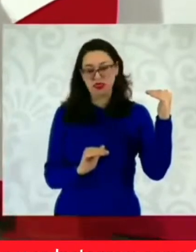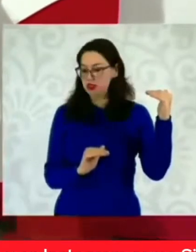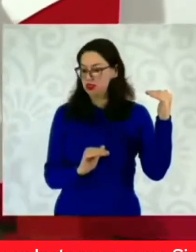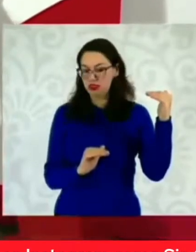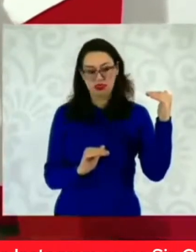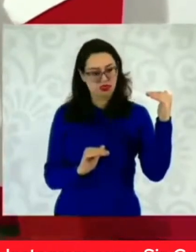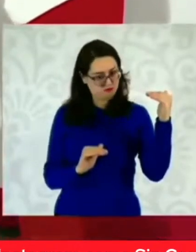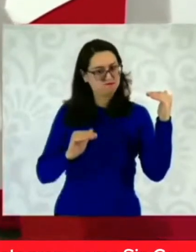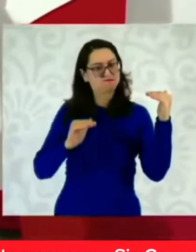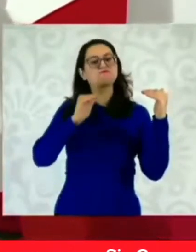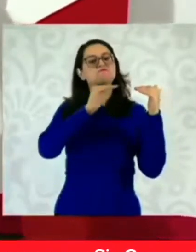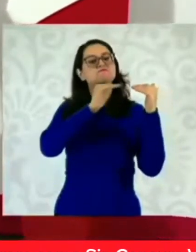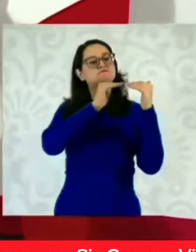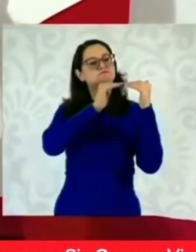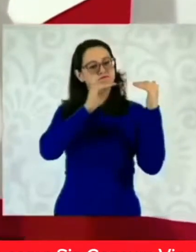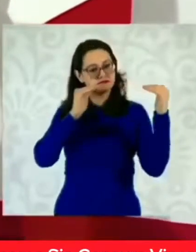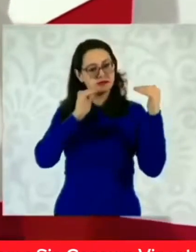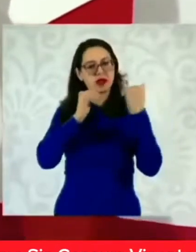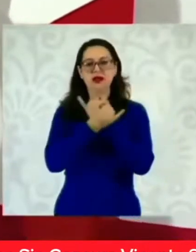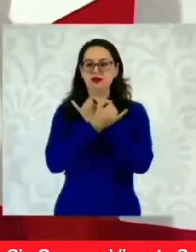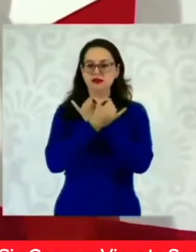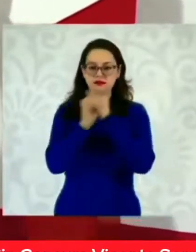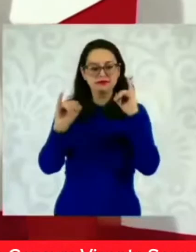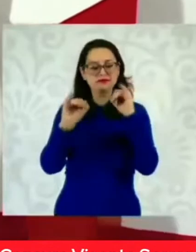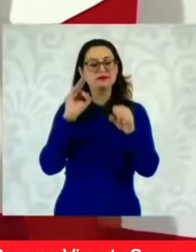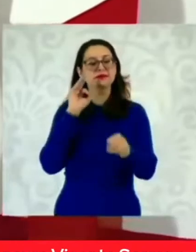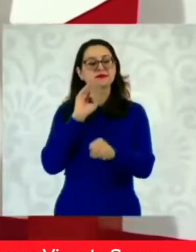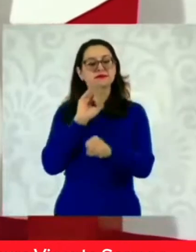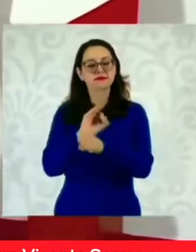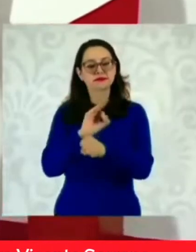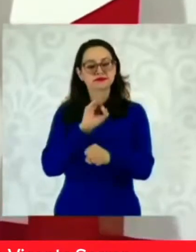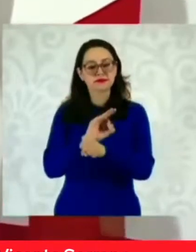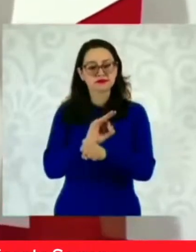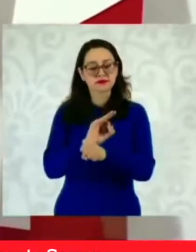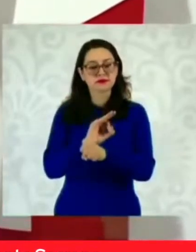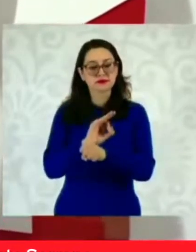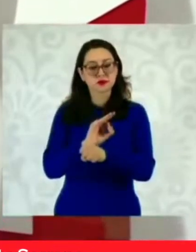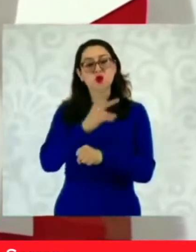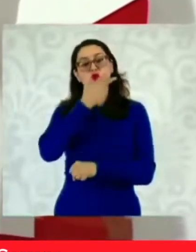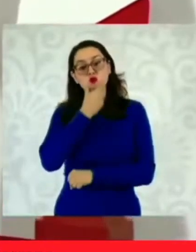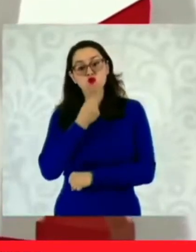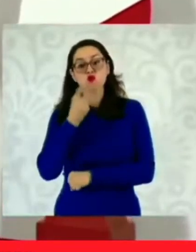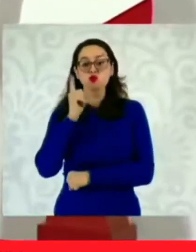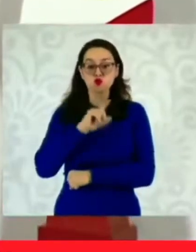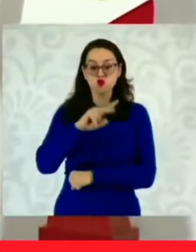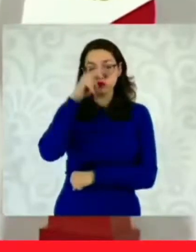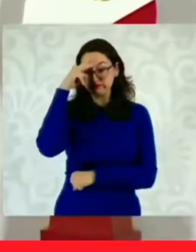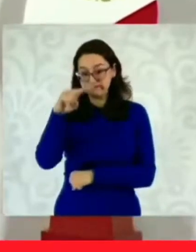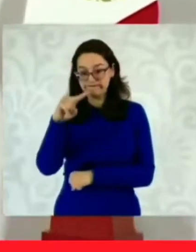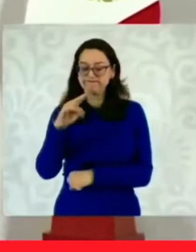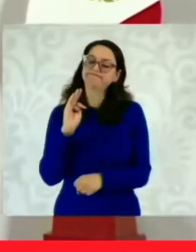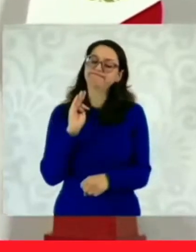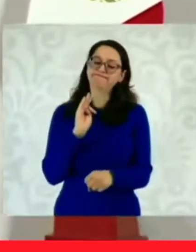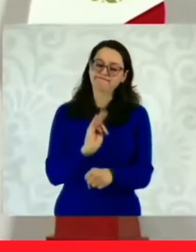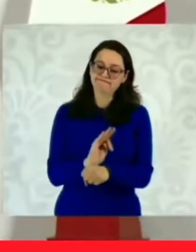defender nuestra soberanía, nuestra independencia y defender a las y a los mexicanos.